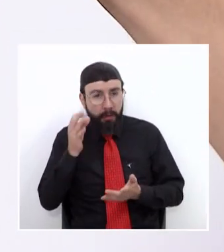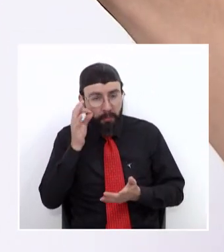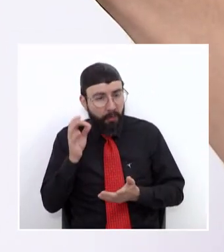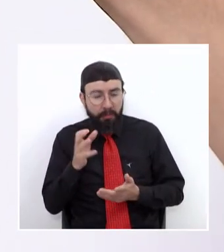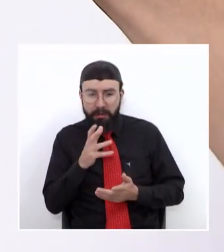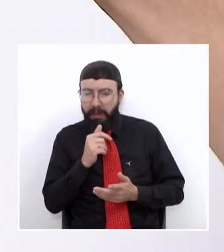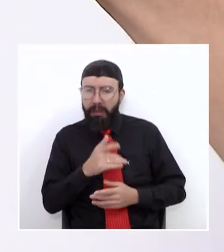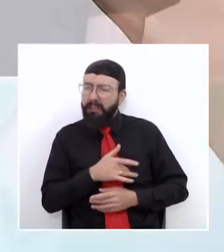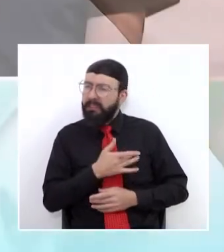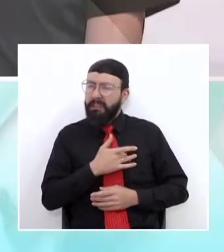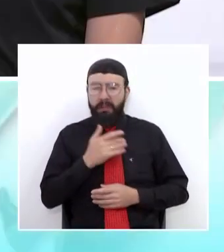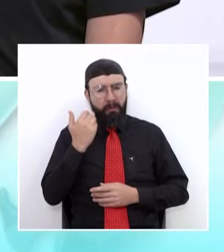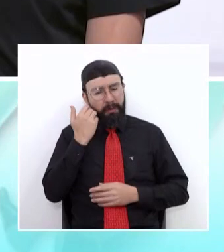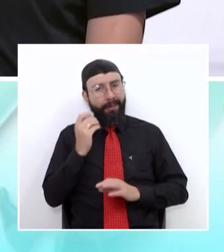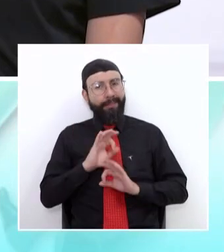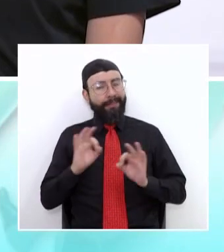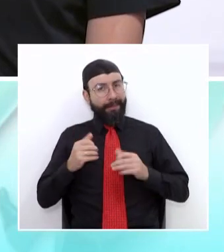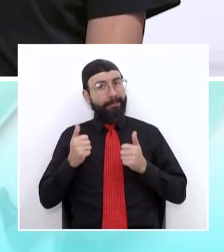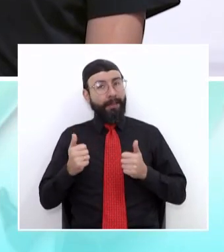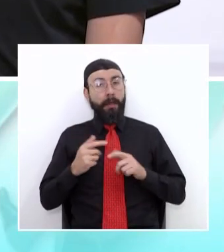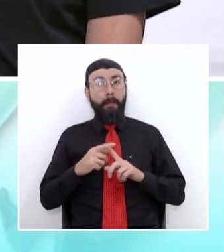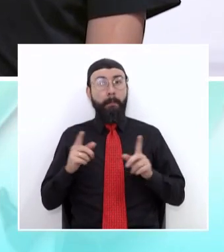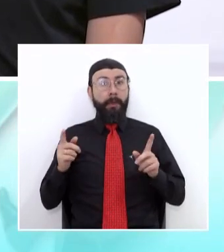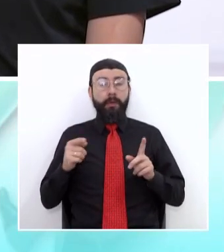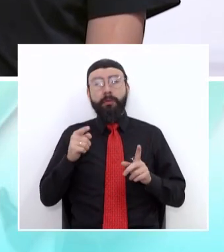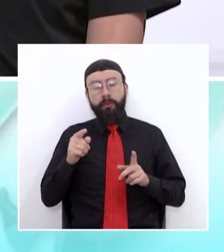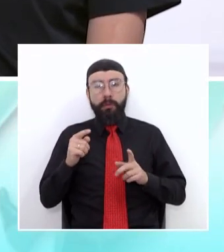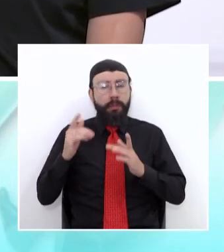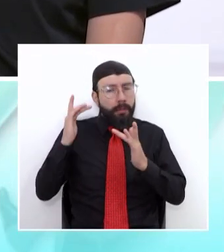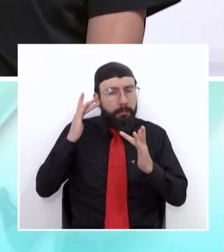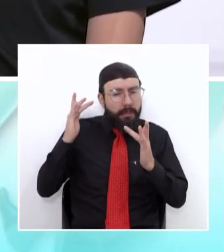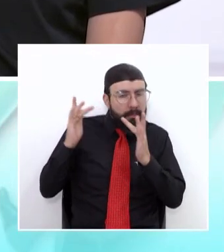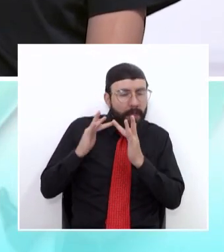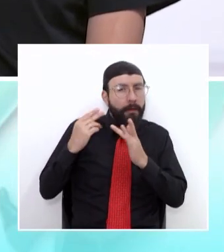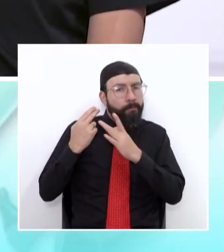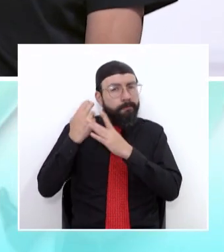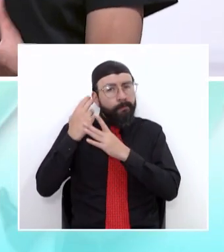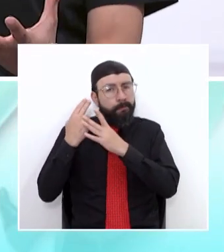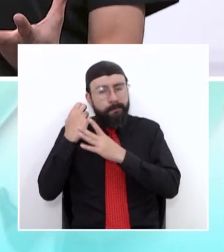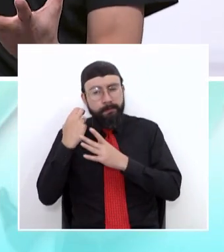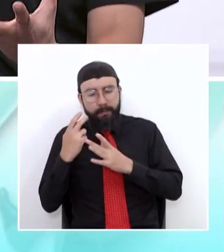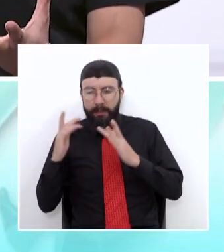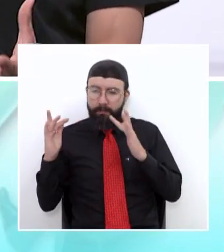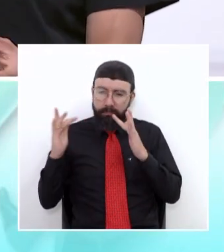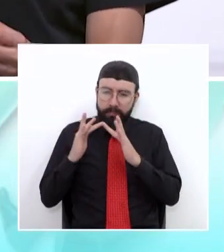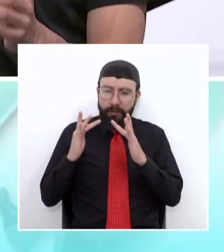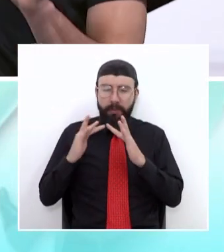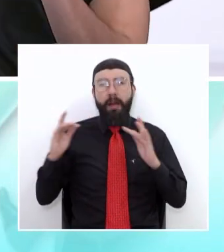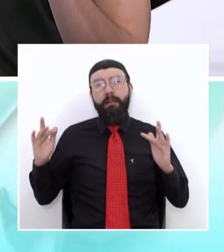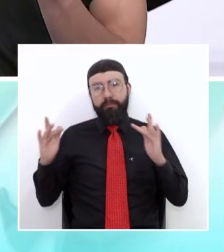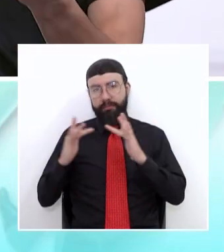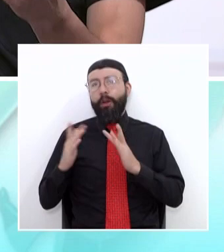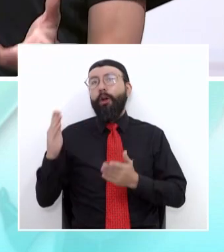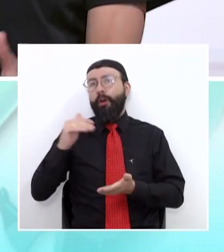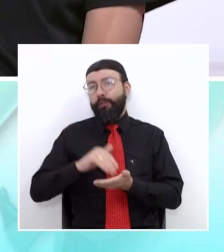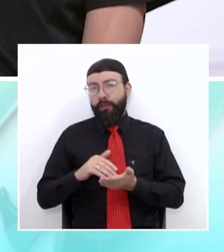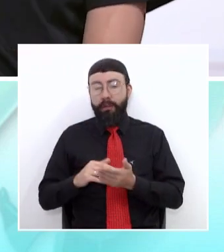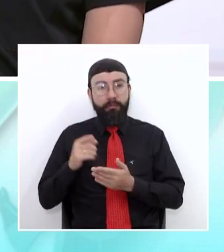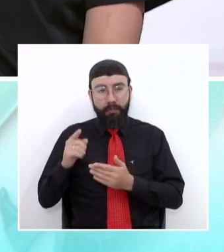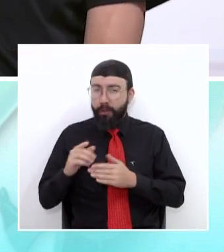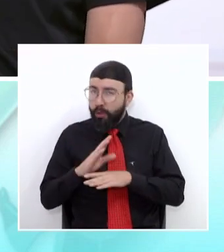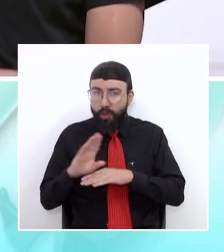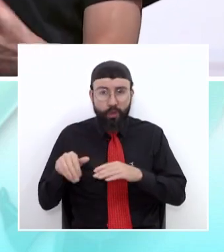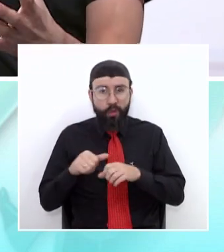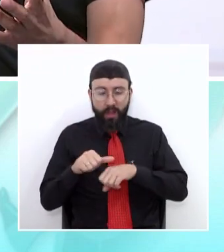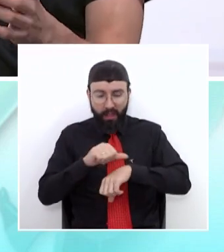ningún síntoma, pero sí es muy bueno que lo desinterfieras porque, como decimos desde la terapia neural, toda cicatriz es un